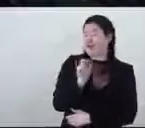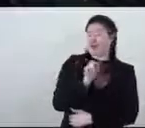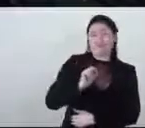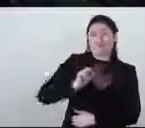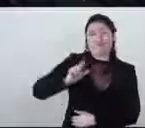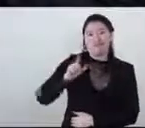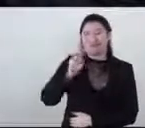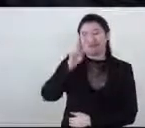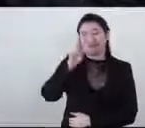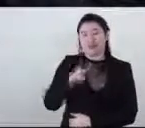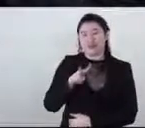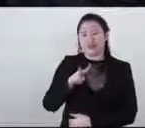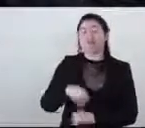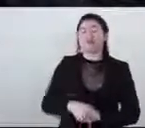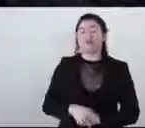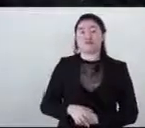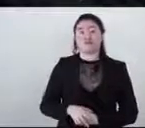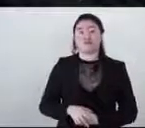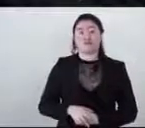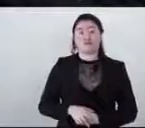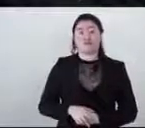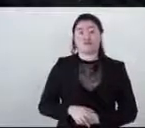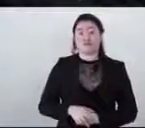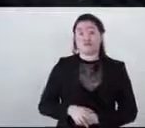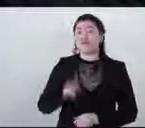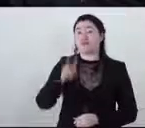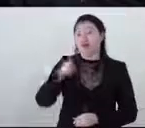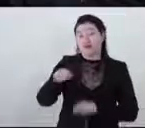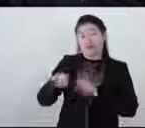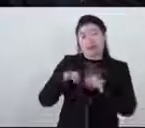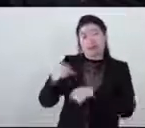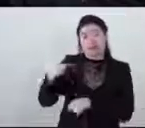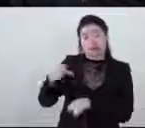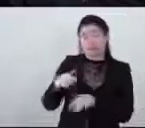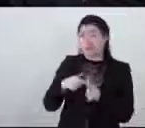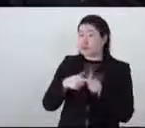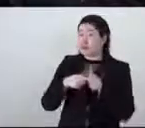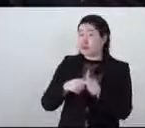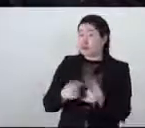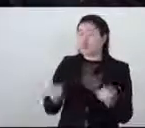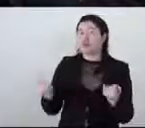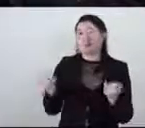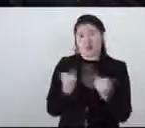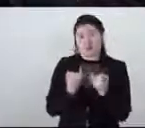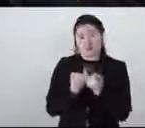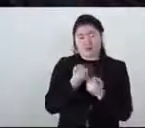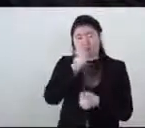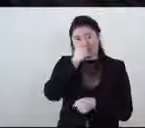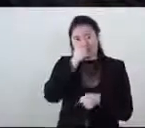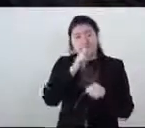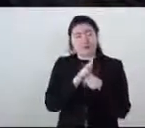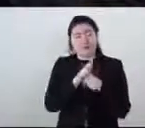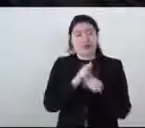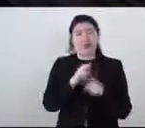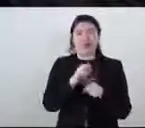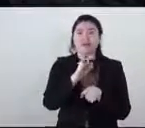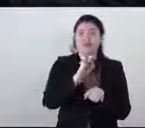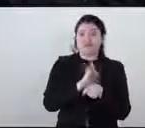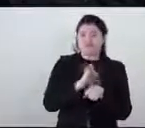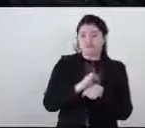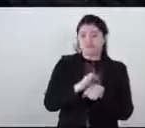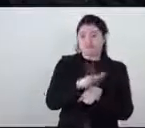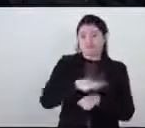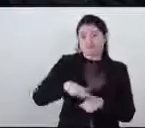DNB y su independencia y seguirán desarrollando su trabajo al lado de la Secretaría de Gestión Integral de